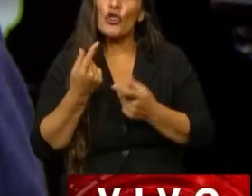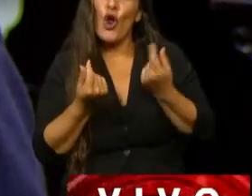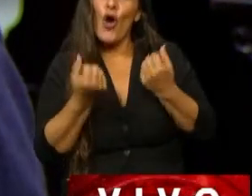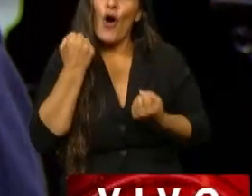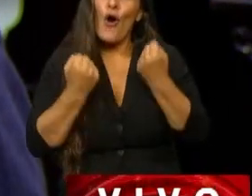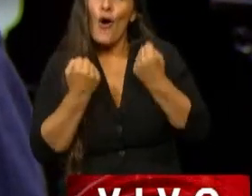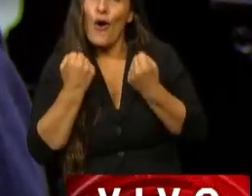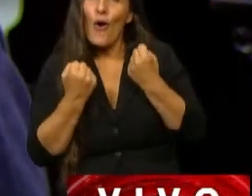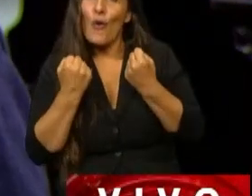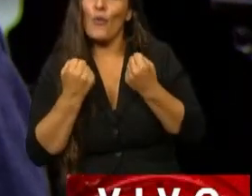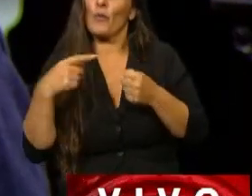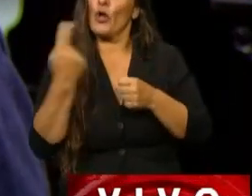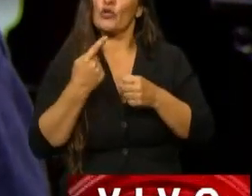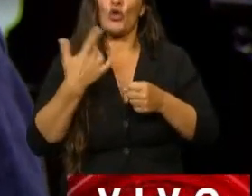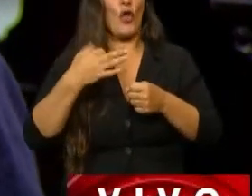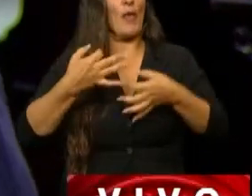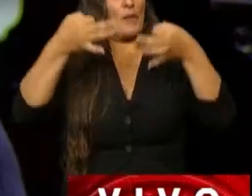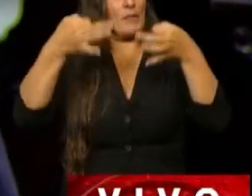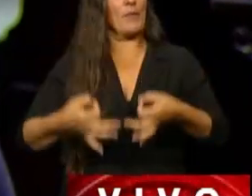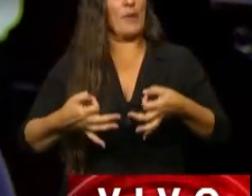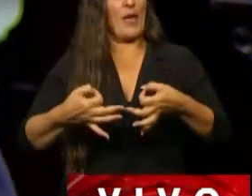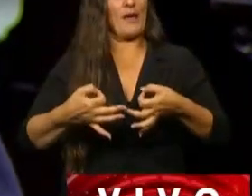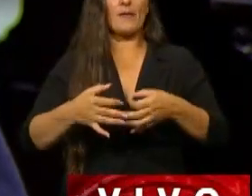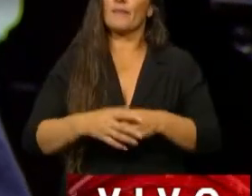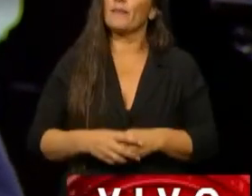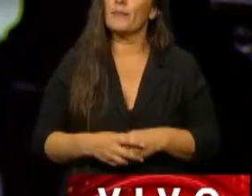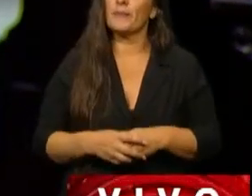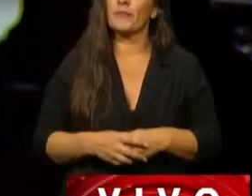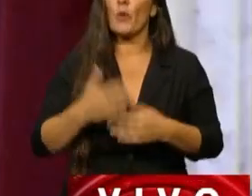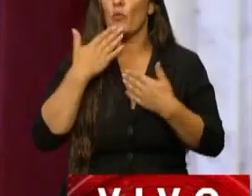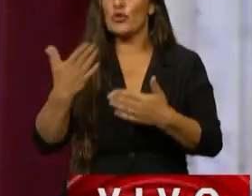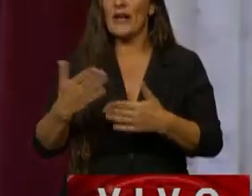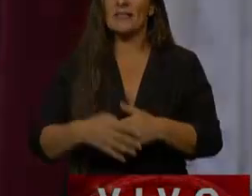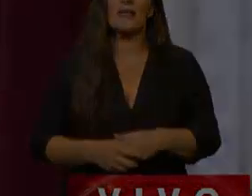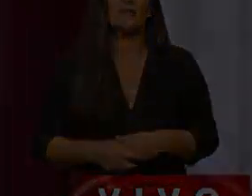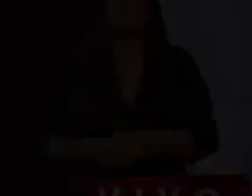más íntegros y más comprometidos. Muchas gracias. Gracias, diputado Kettglas.